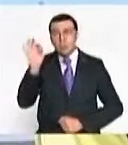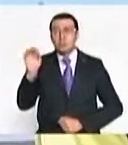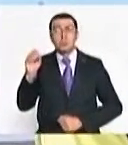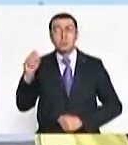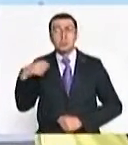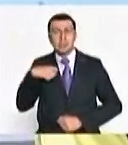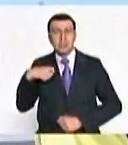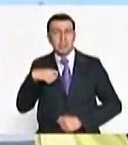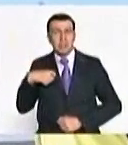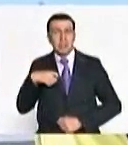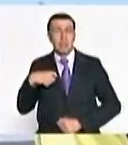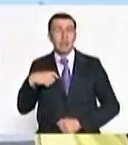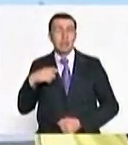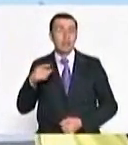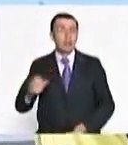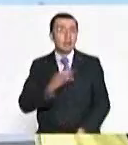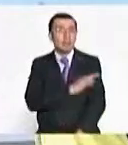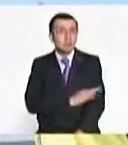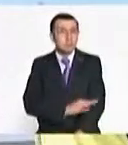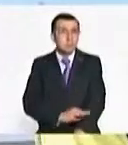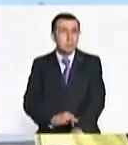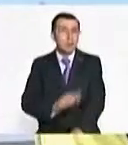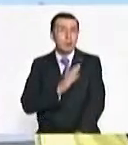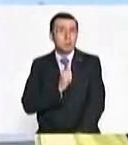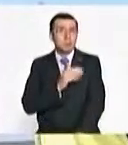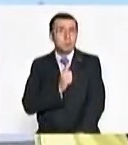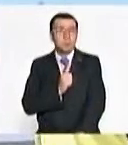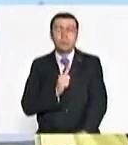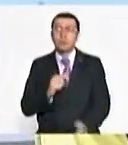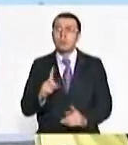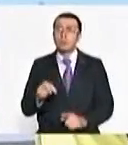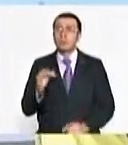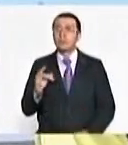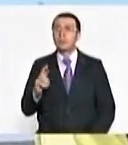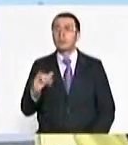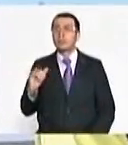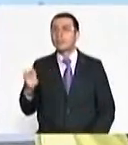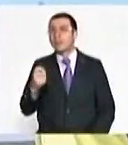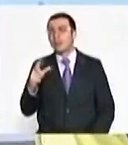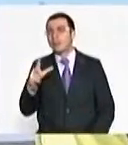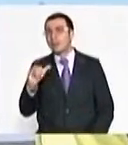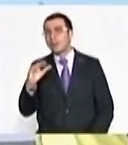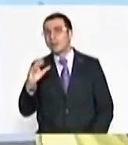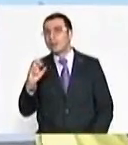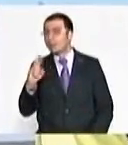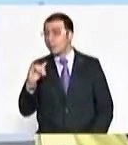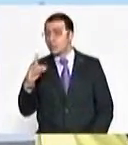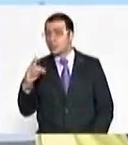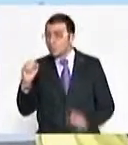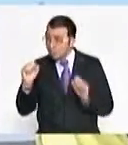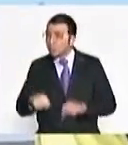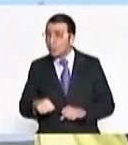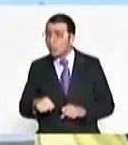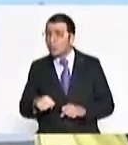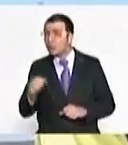podía tener colesterol y triglicéridos. Y está en el estudio en este momento ahora una paciente